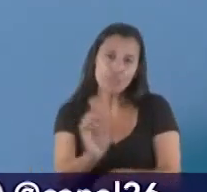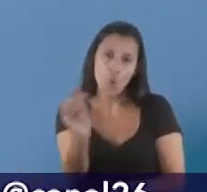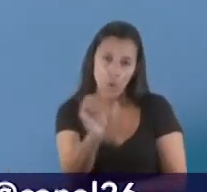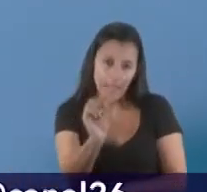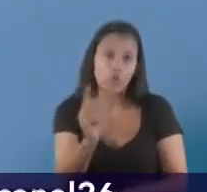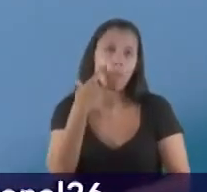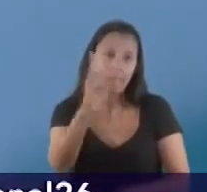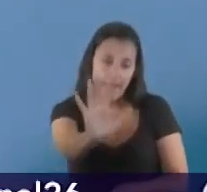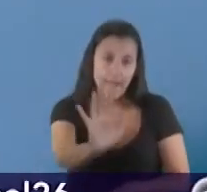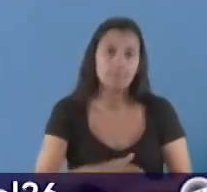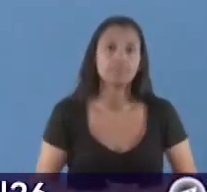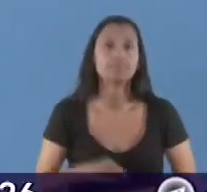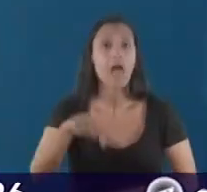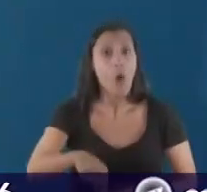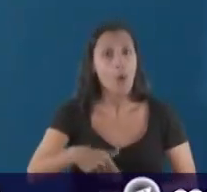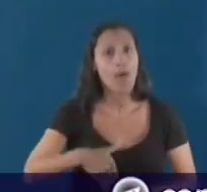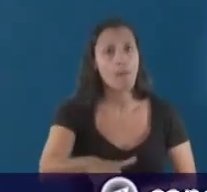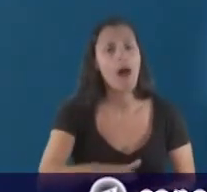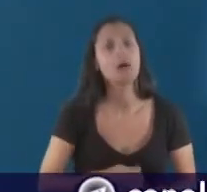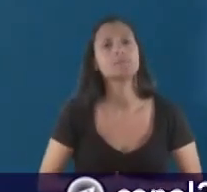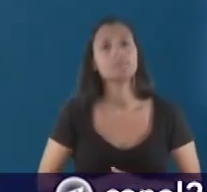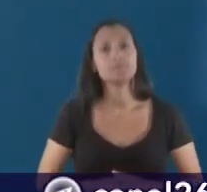ceremonia. Miren, estamos cumpliendo